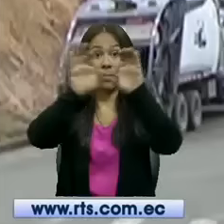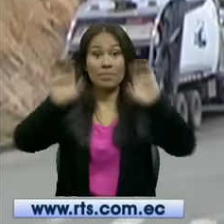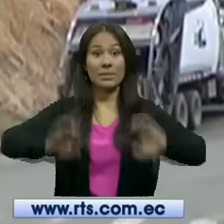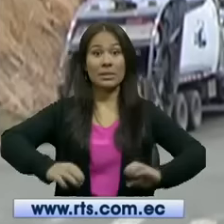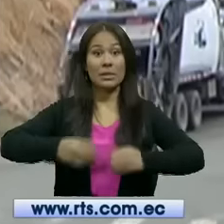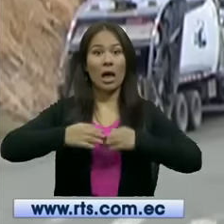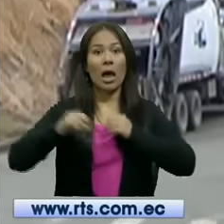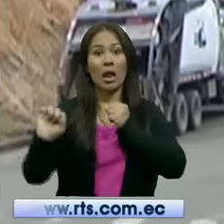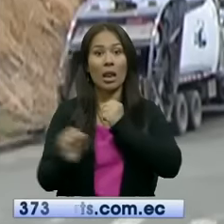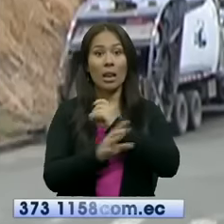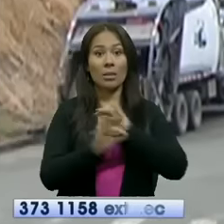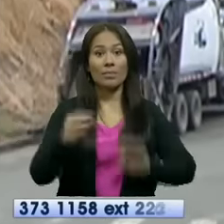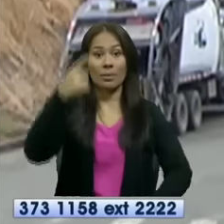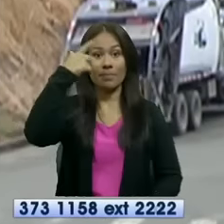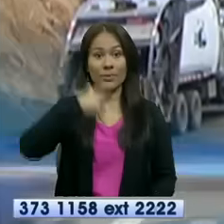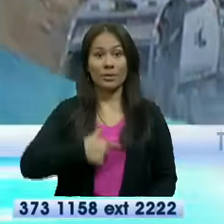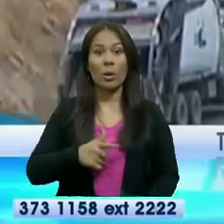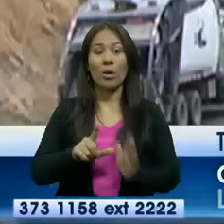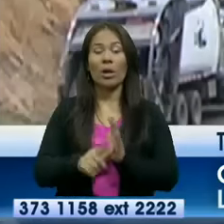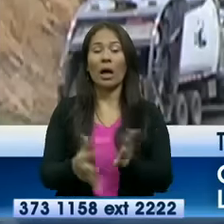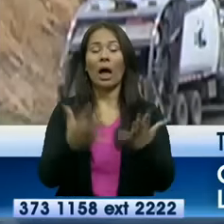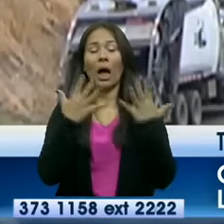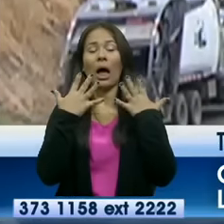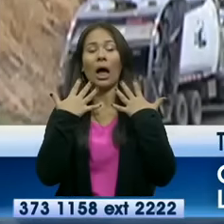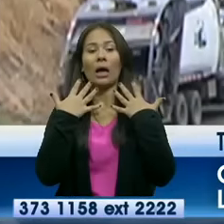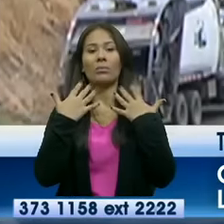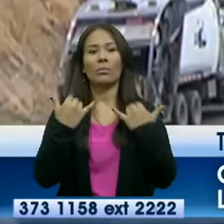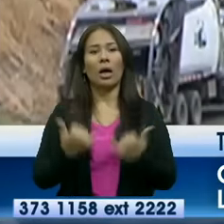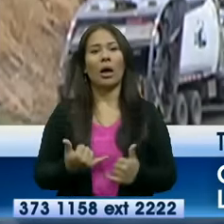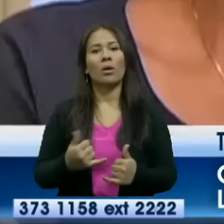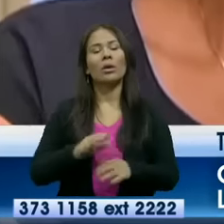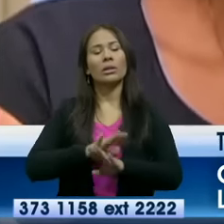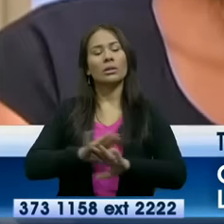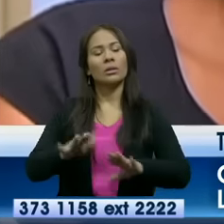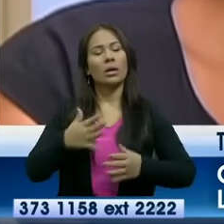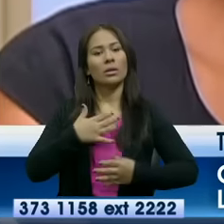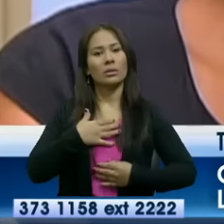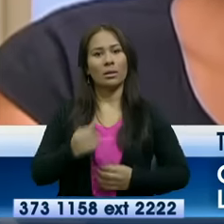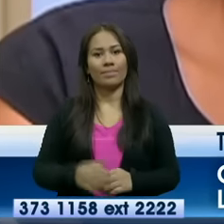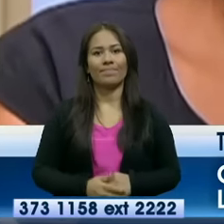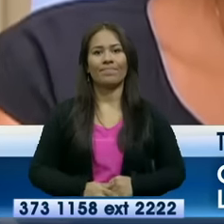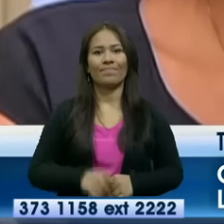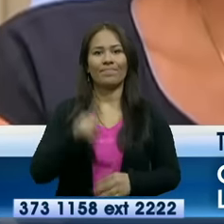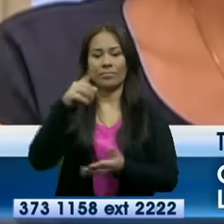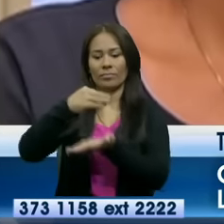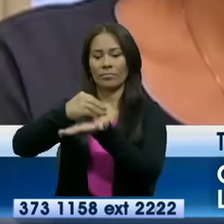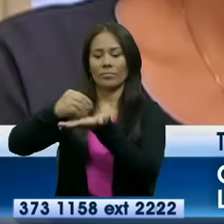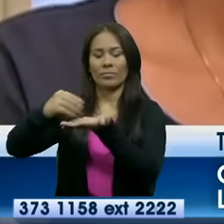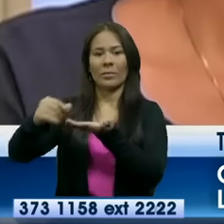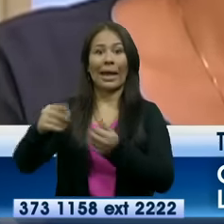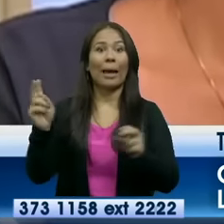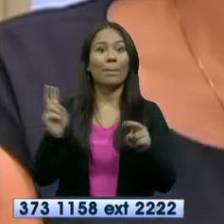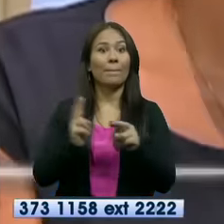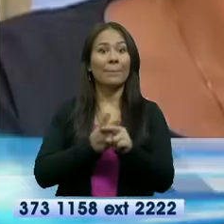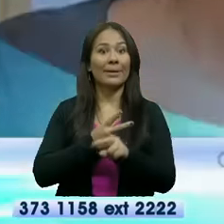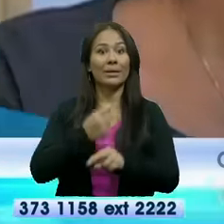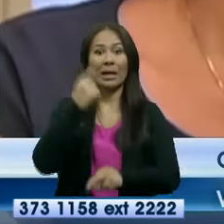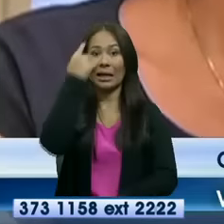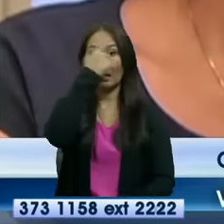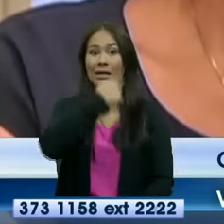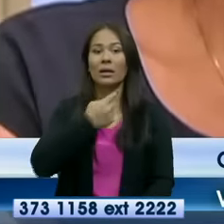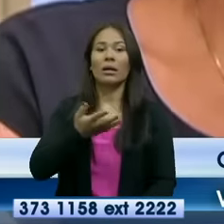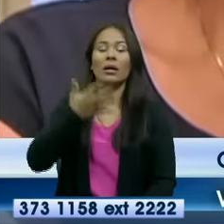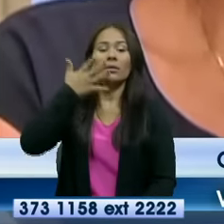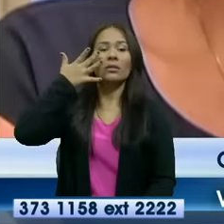Limpio, la persona afectada luego de este suceso estaría fuera de peligro. Una sustancia tóxica en el rostro y